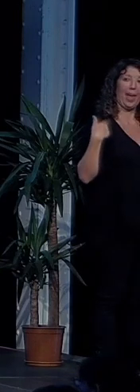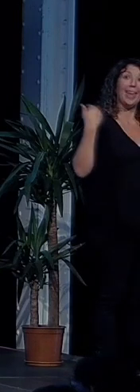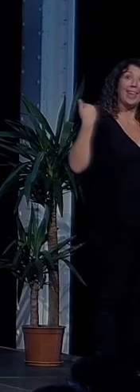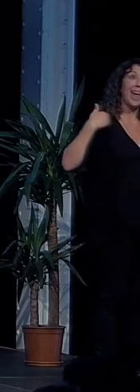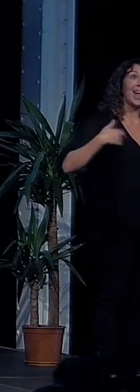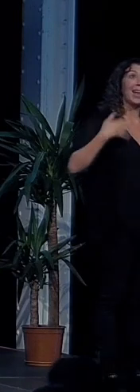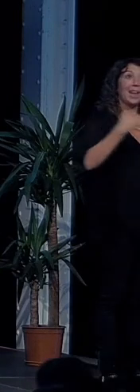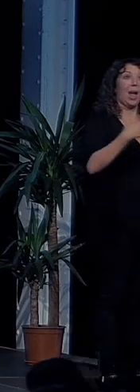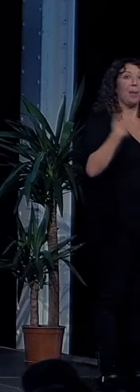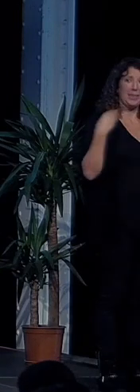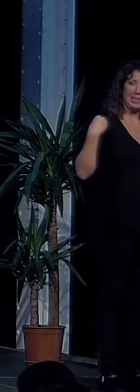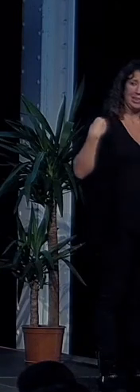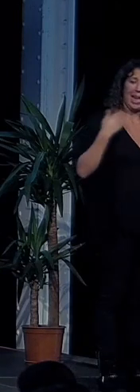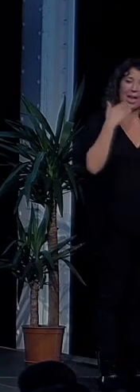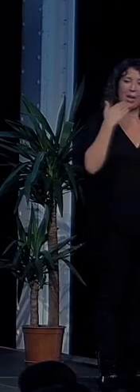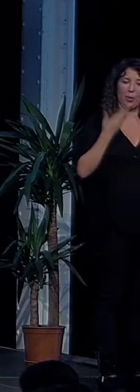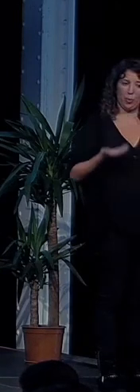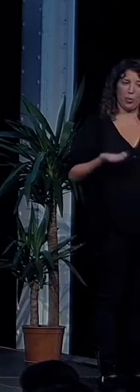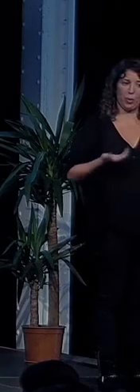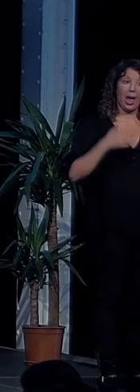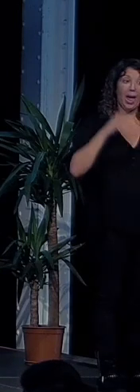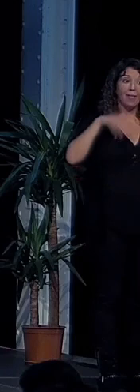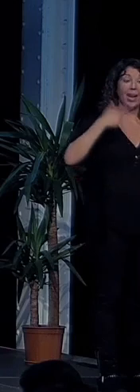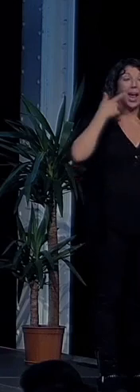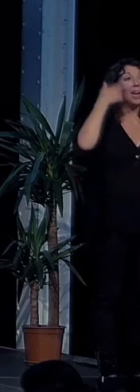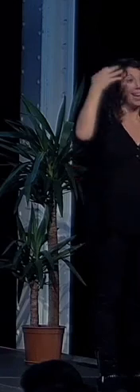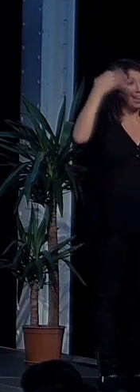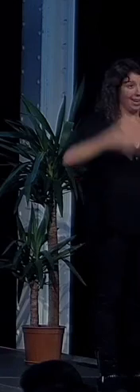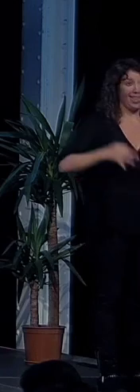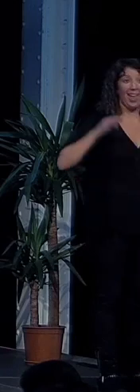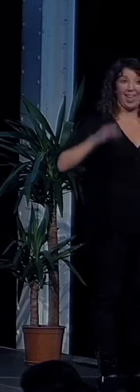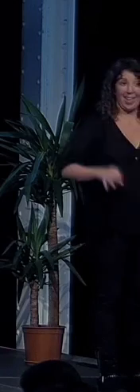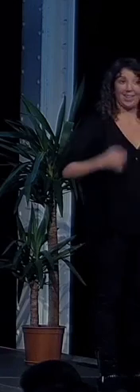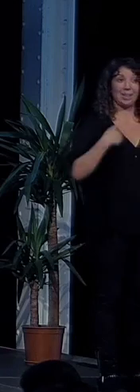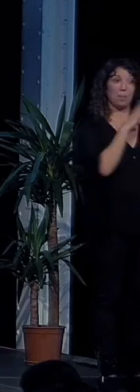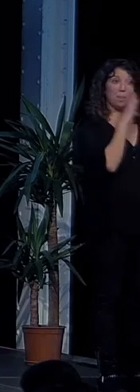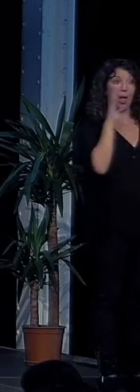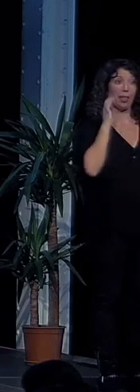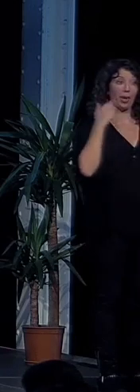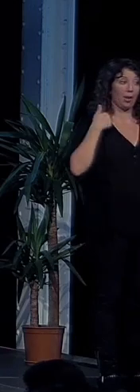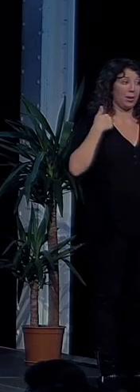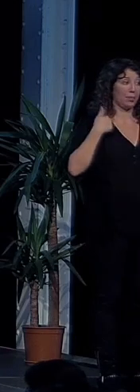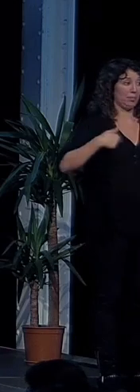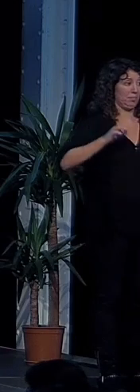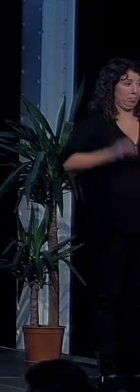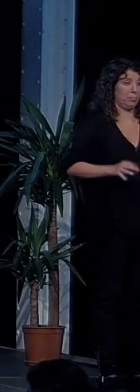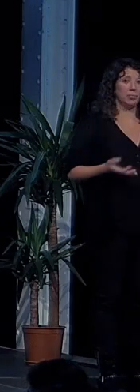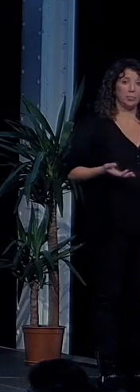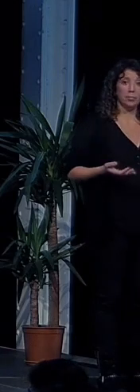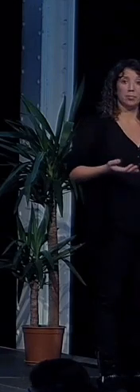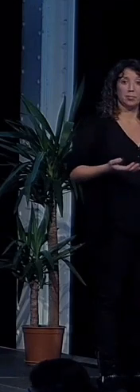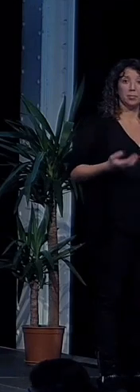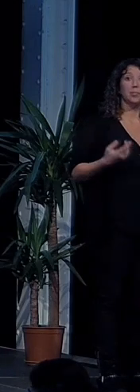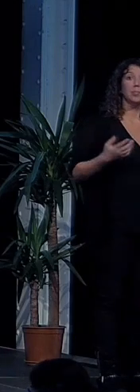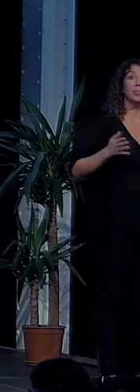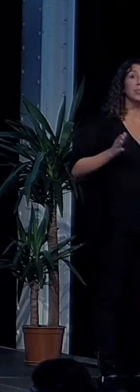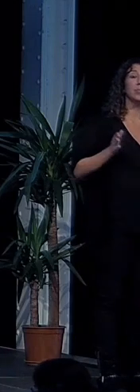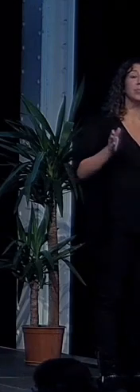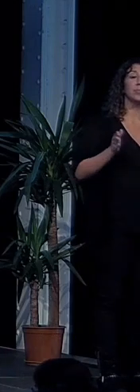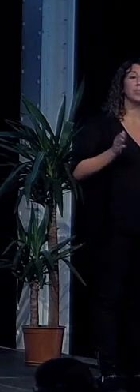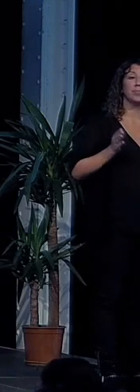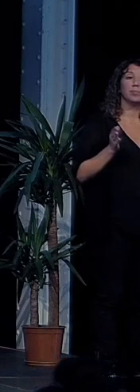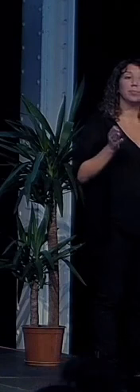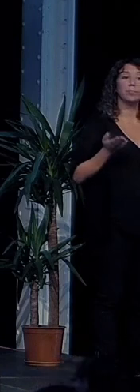¿no? Y esta es la realidad también, ¿no? Y por lo tanto, tenemos